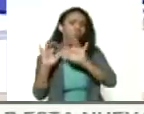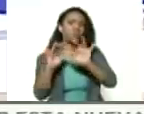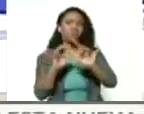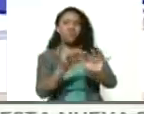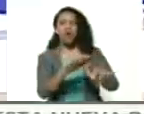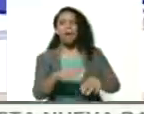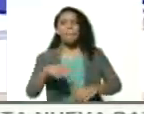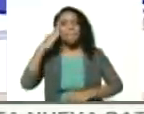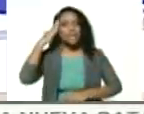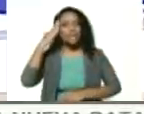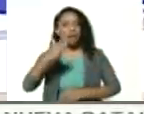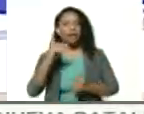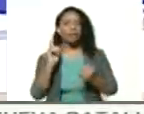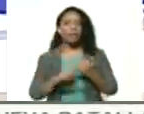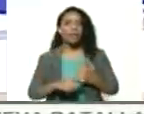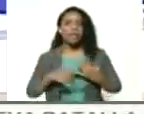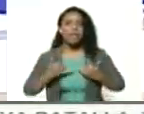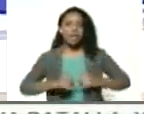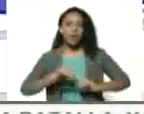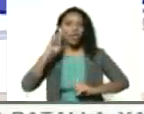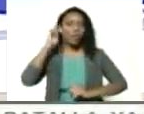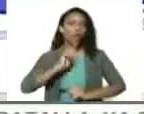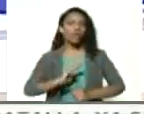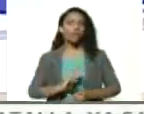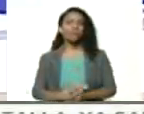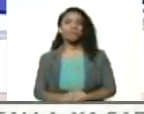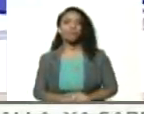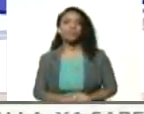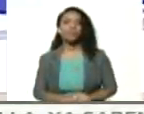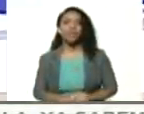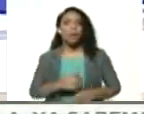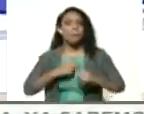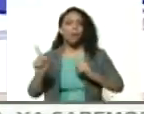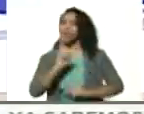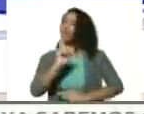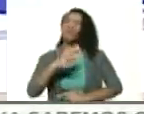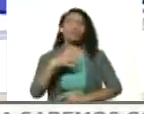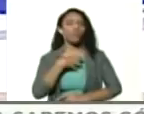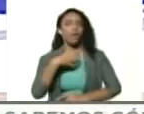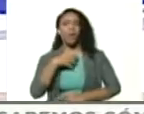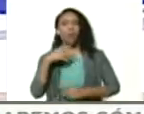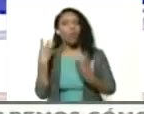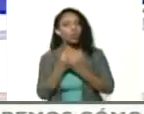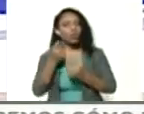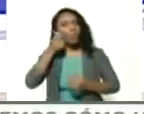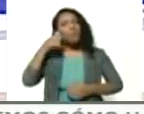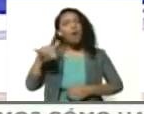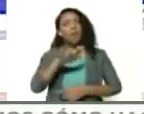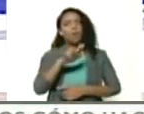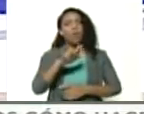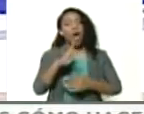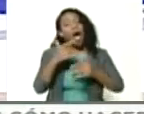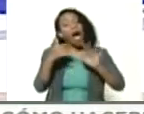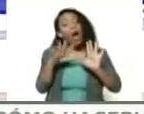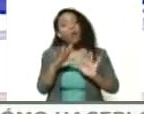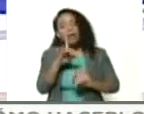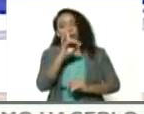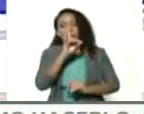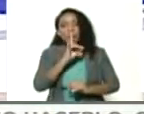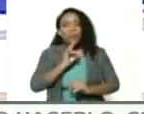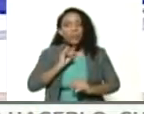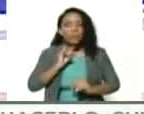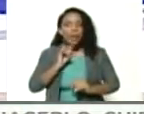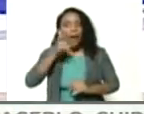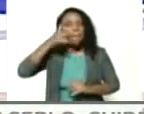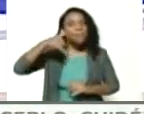los militares, hijos de Bolívar, pero no tuvieron pueblo, aunque en silencio el pueblo los